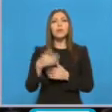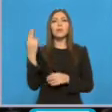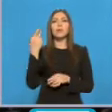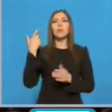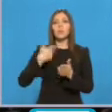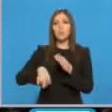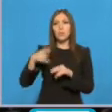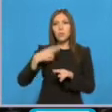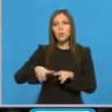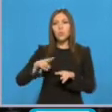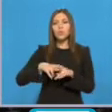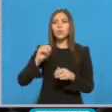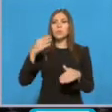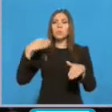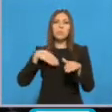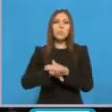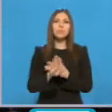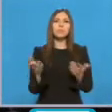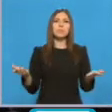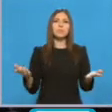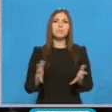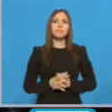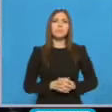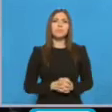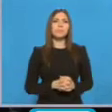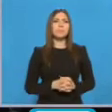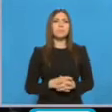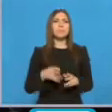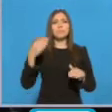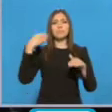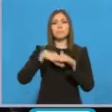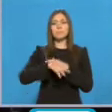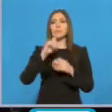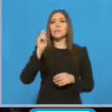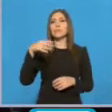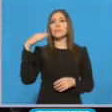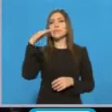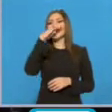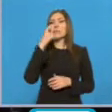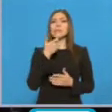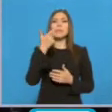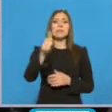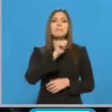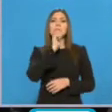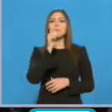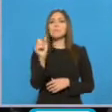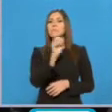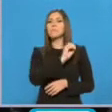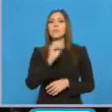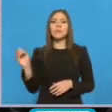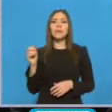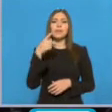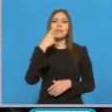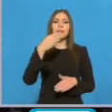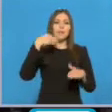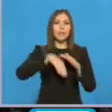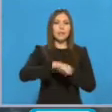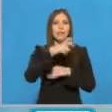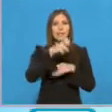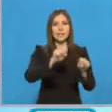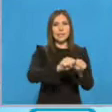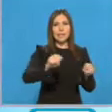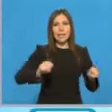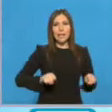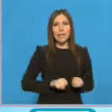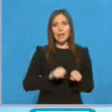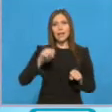algún boleto? ¿Llegan así directo y entran? La entrada es completamente gratuita. Ah, muy bien. Qué bueno. La sala Manuel M. Ponce, donde se van a llevar a cabo